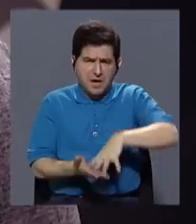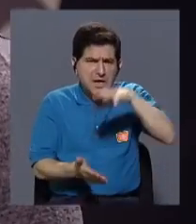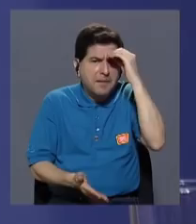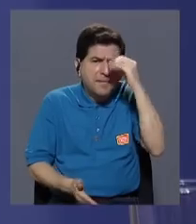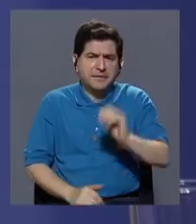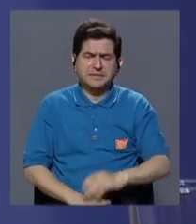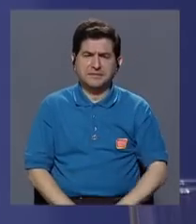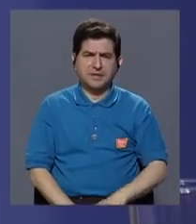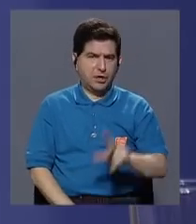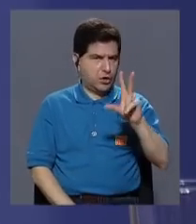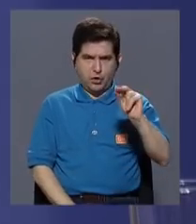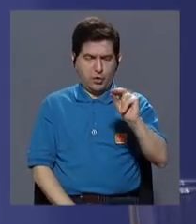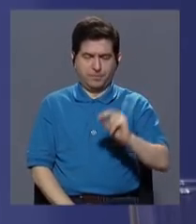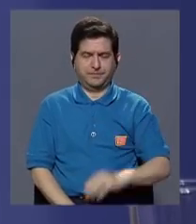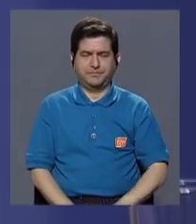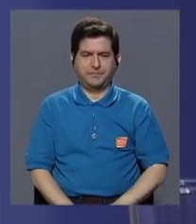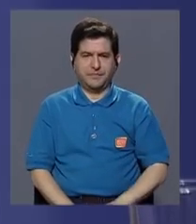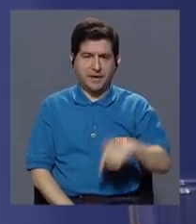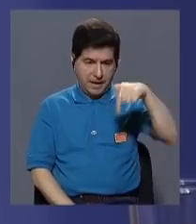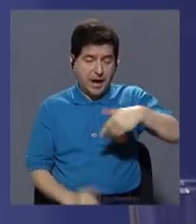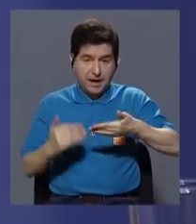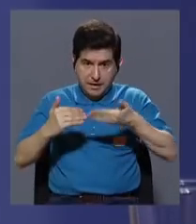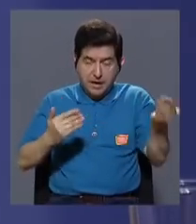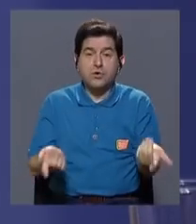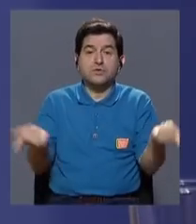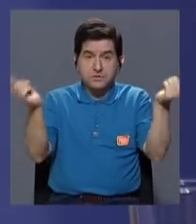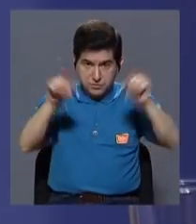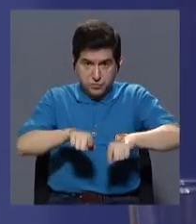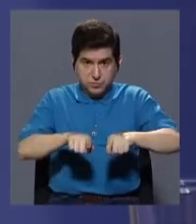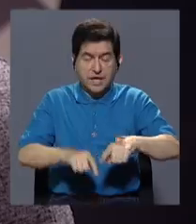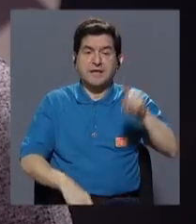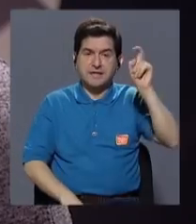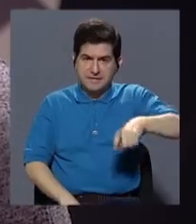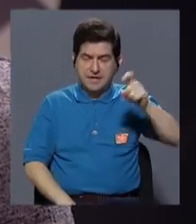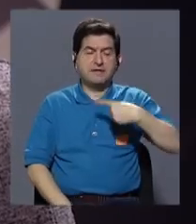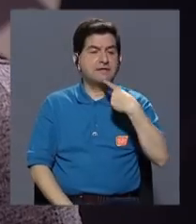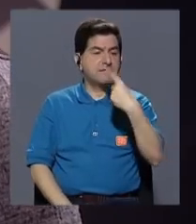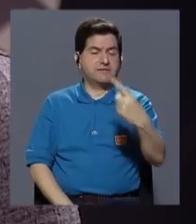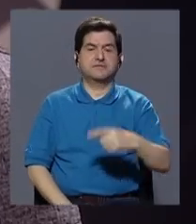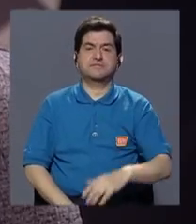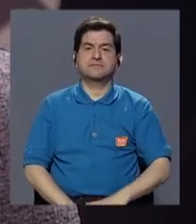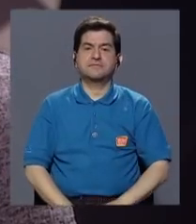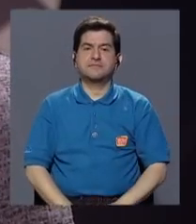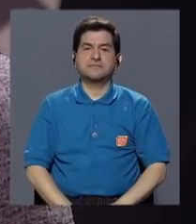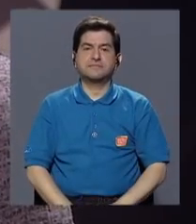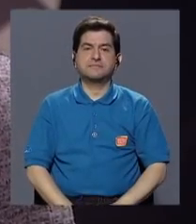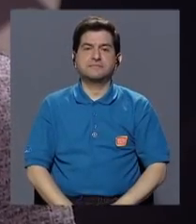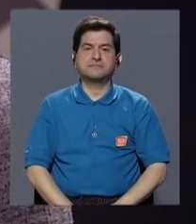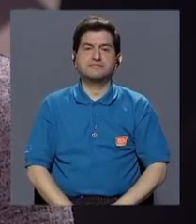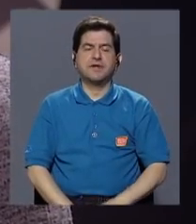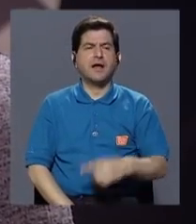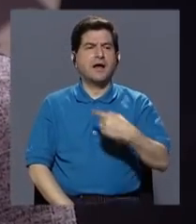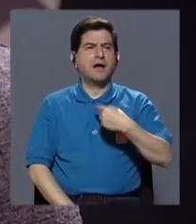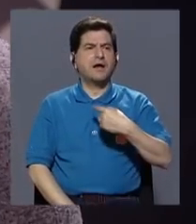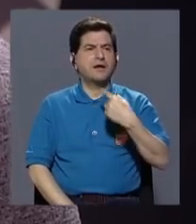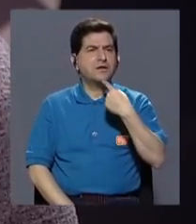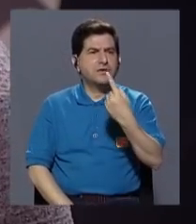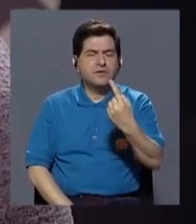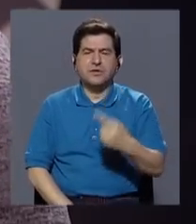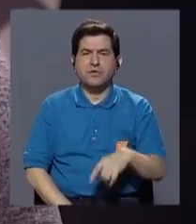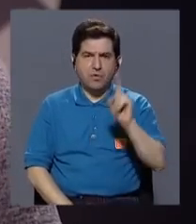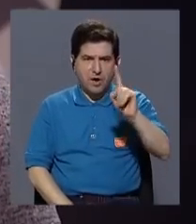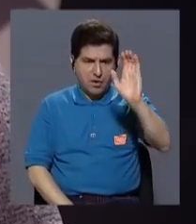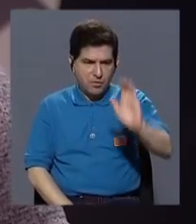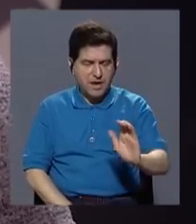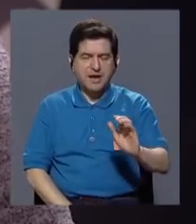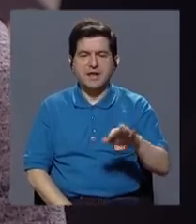y aprenda no a ver a ver aquí hay cosas que están pasando aquí y que se necesitan decir cuando a una niña de nueve años